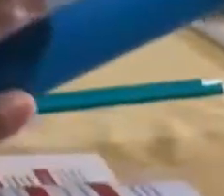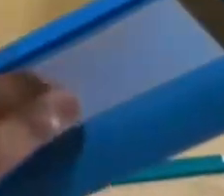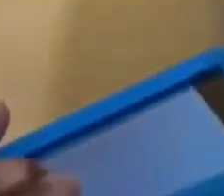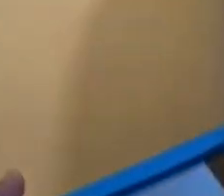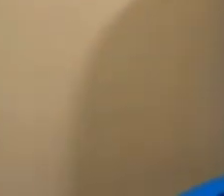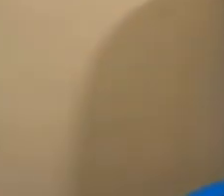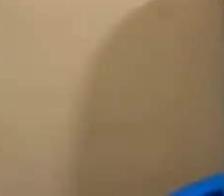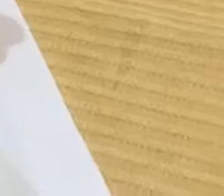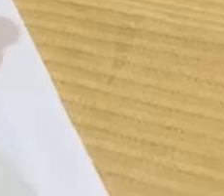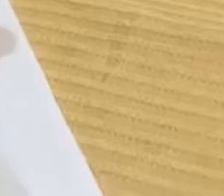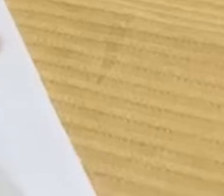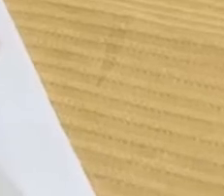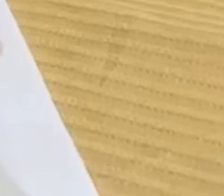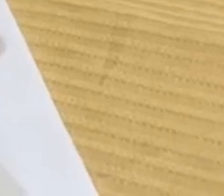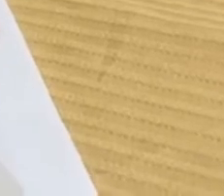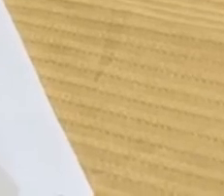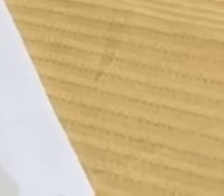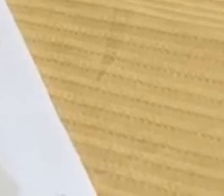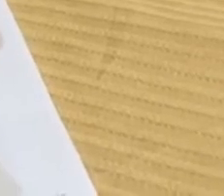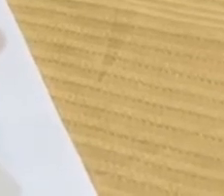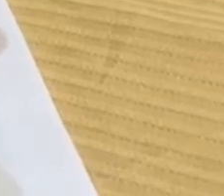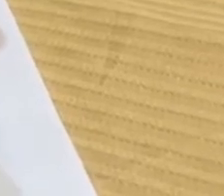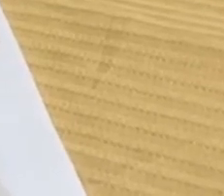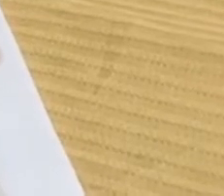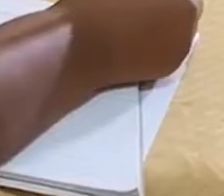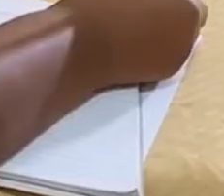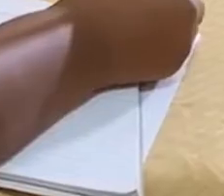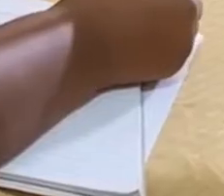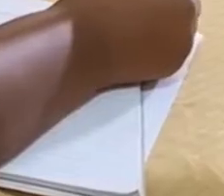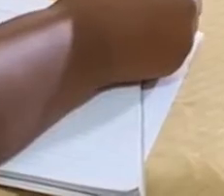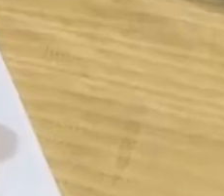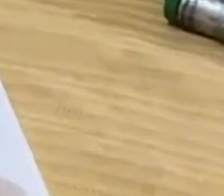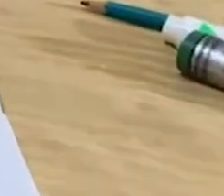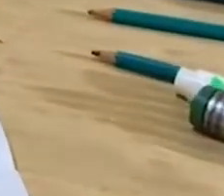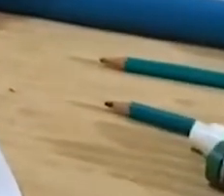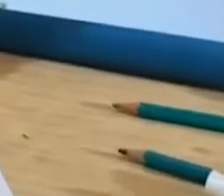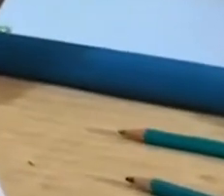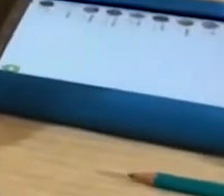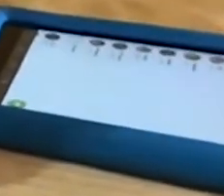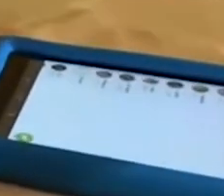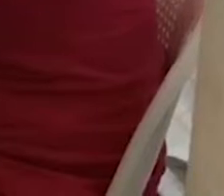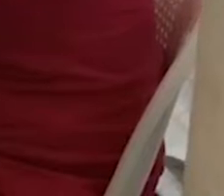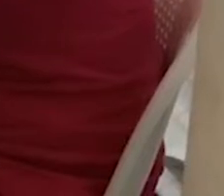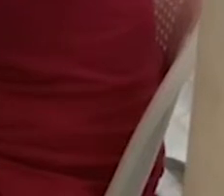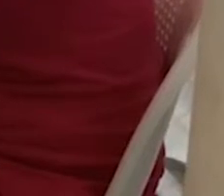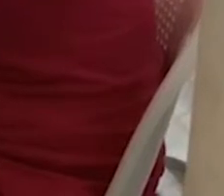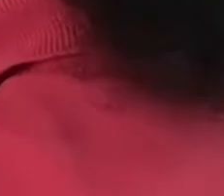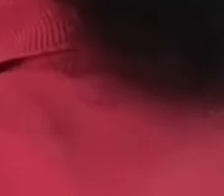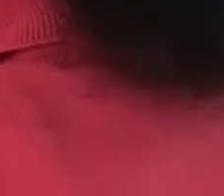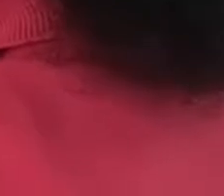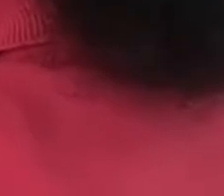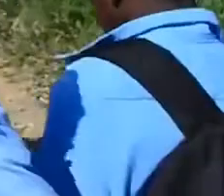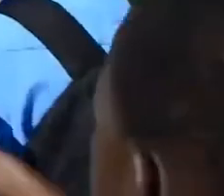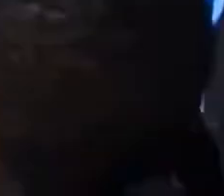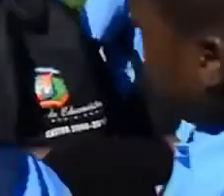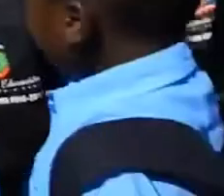Señala que hay un grupo que considera que nunca debieron cerrarse las aulas y que nunca debimos ir a educación a distancia y otros